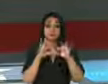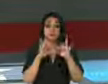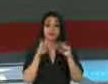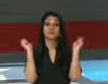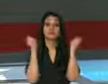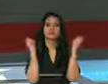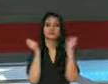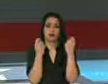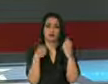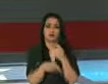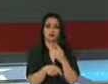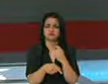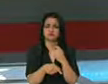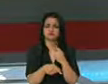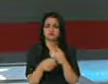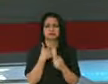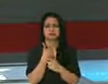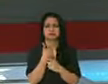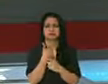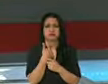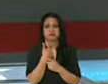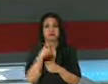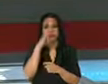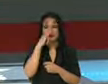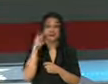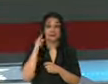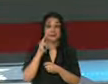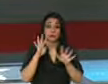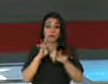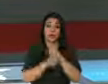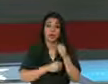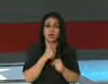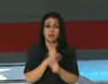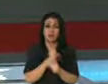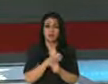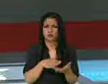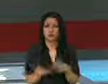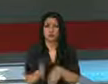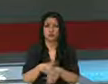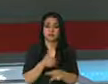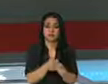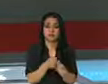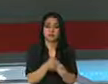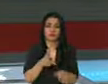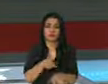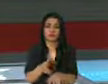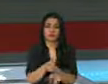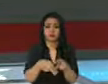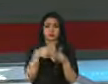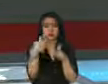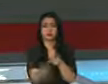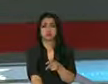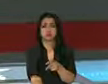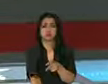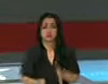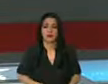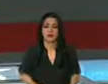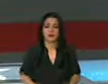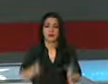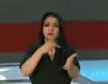Hedia, una niña de 11 años que jugaba con otros pequeños, murió al ser arrollada por un vehículo cerca del kilómetro 9 y medio. Esto en la